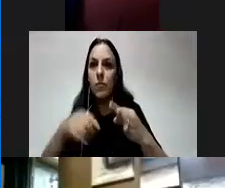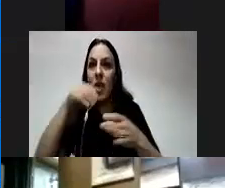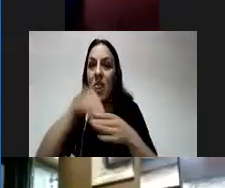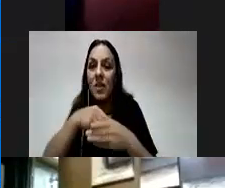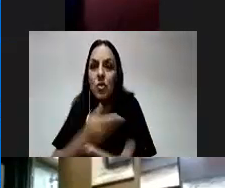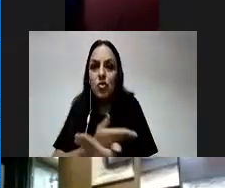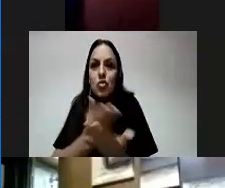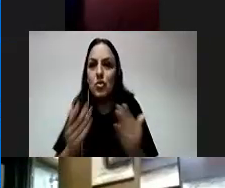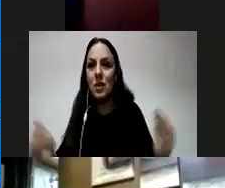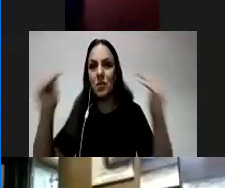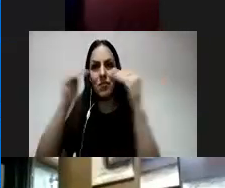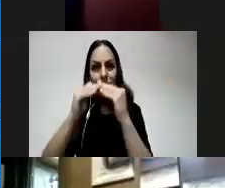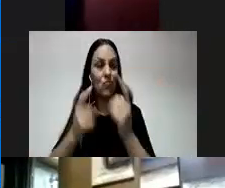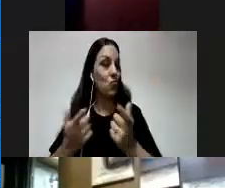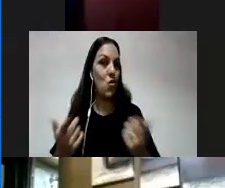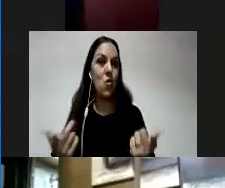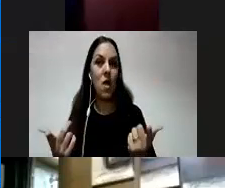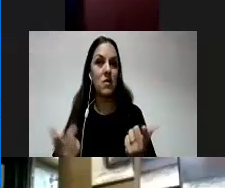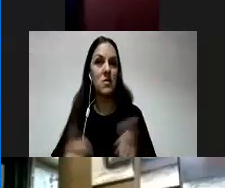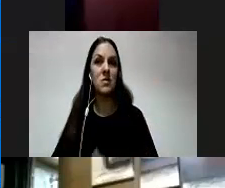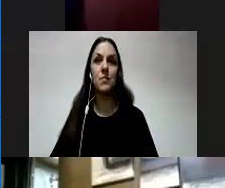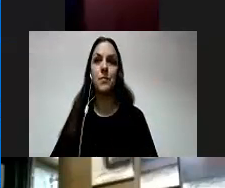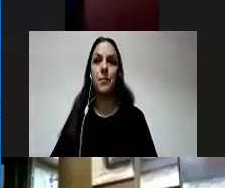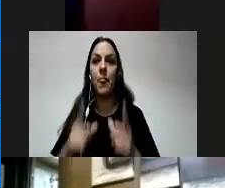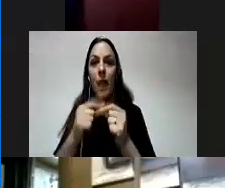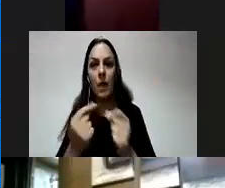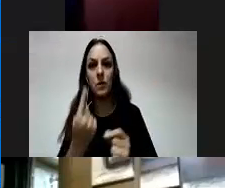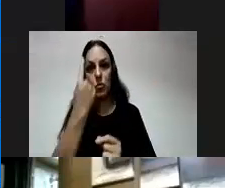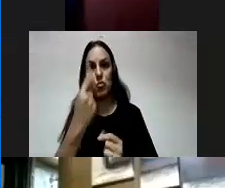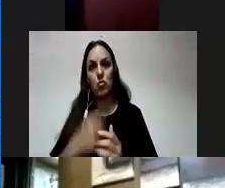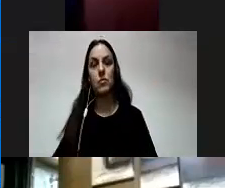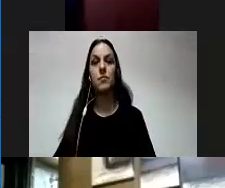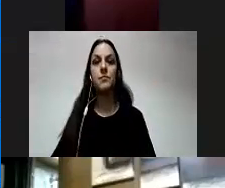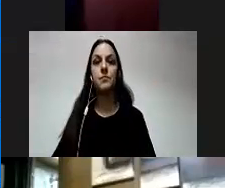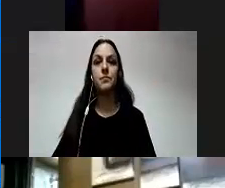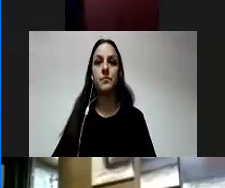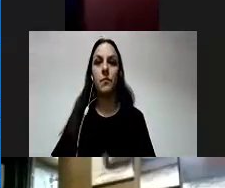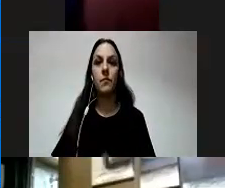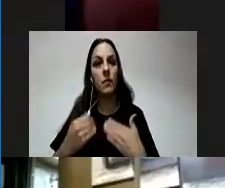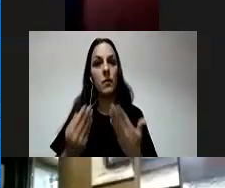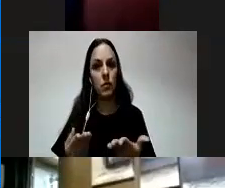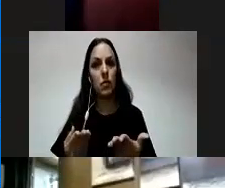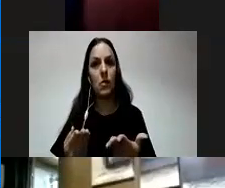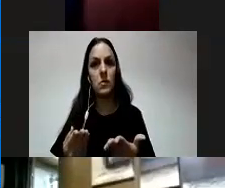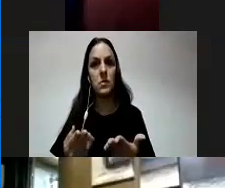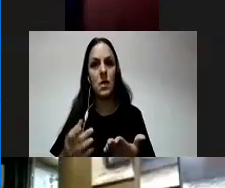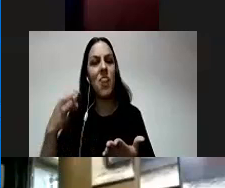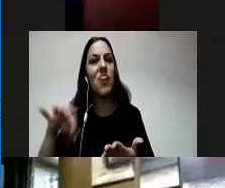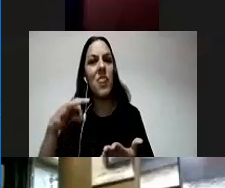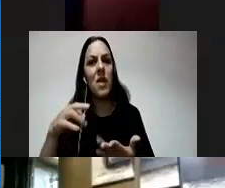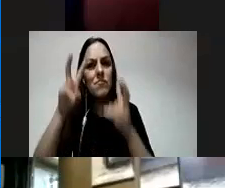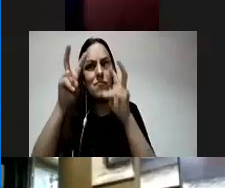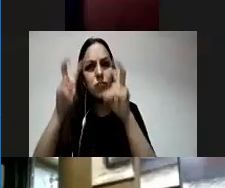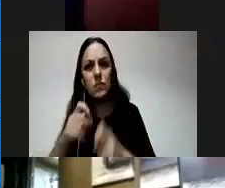de condiciones con las demás. Artículo 1. En tales condiciones corresponde analizar si la